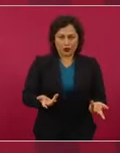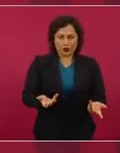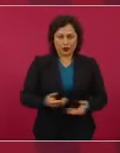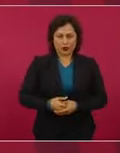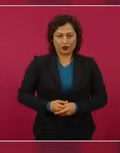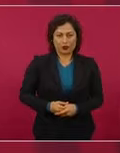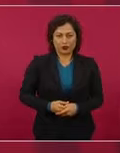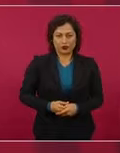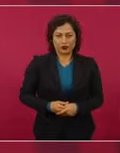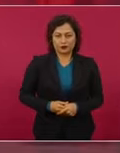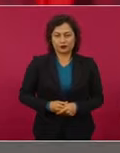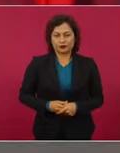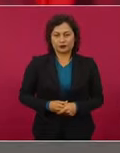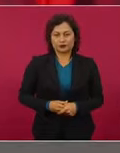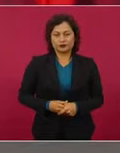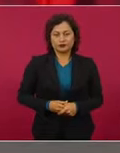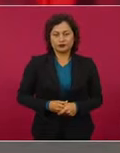lo hace